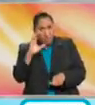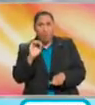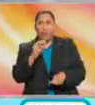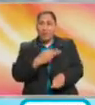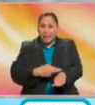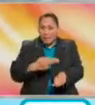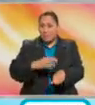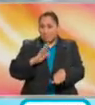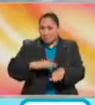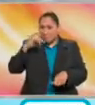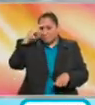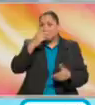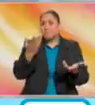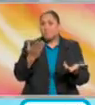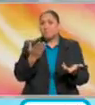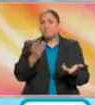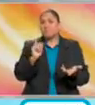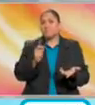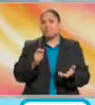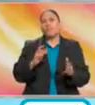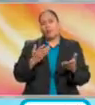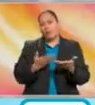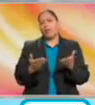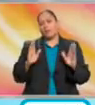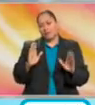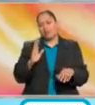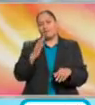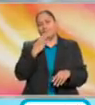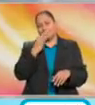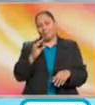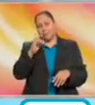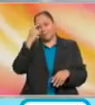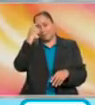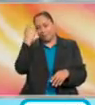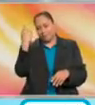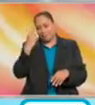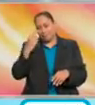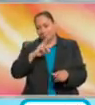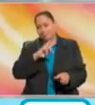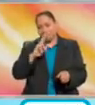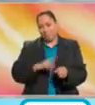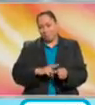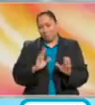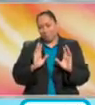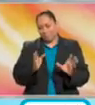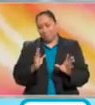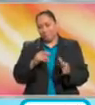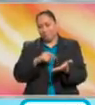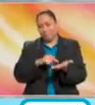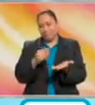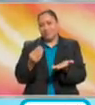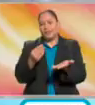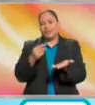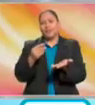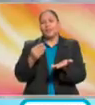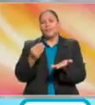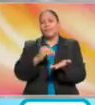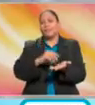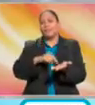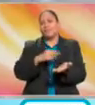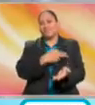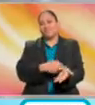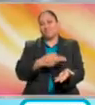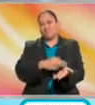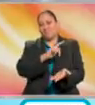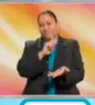entonces a este grupo? Hoy en día ya es algo, si no normal, ya sencillo, ya está establecido, ya están los mecanismos. Ok. Porque